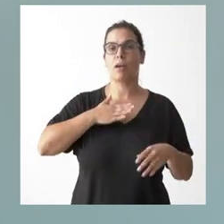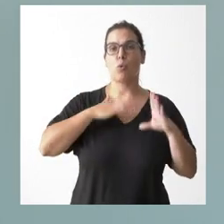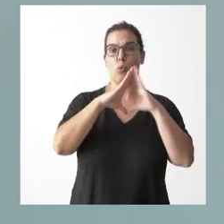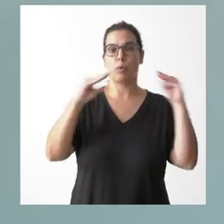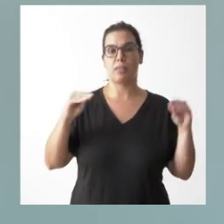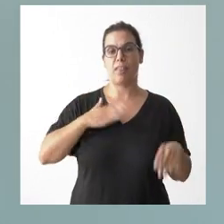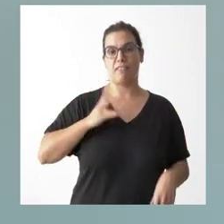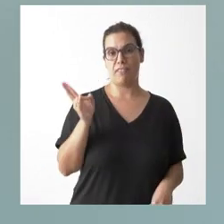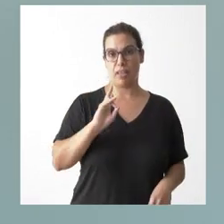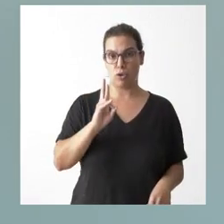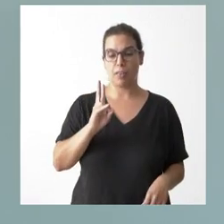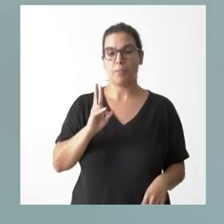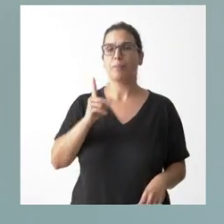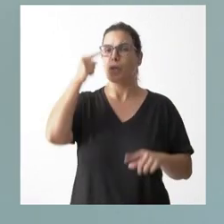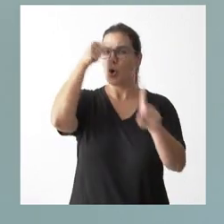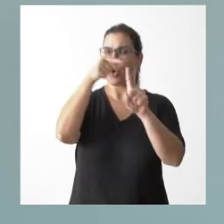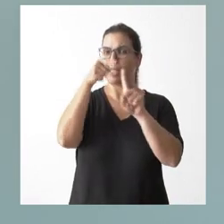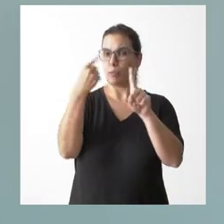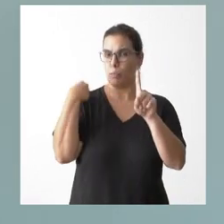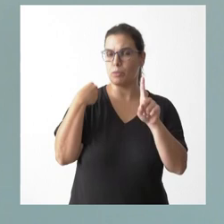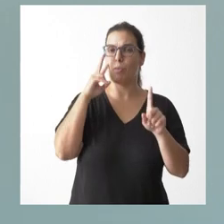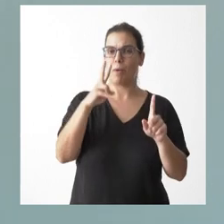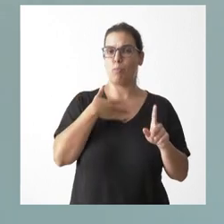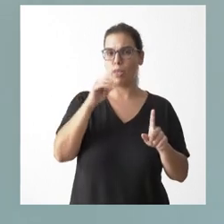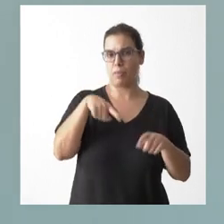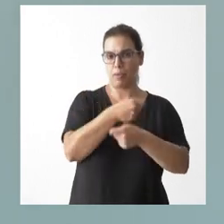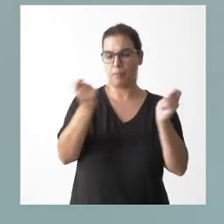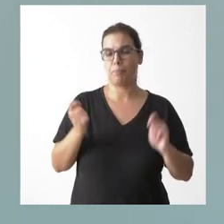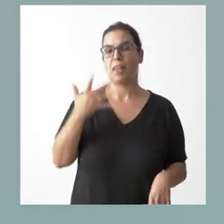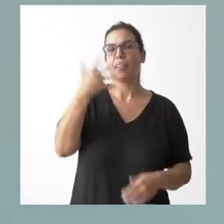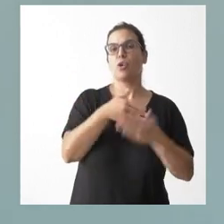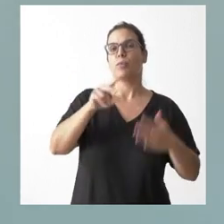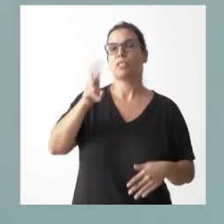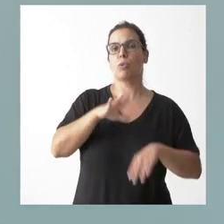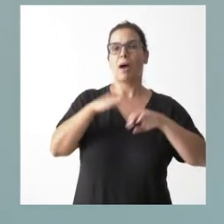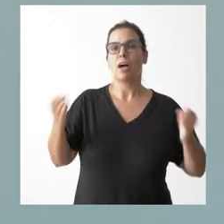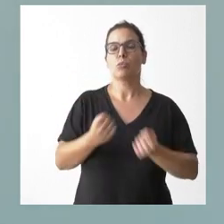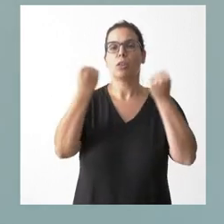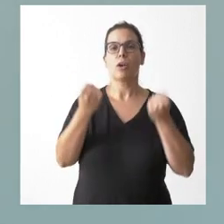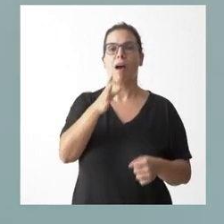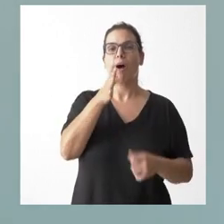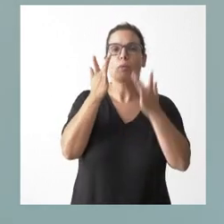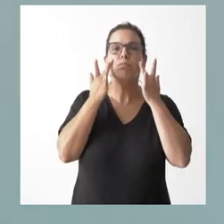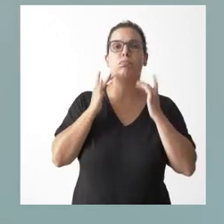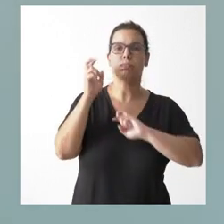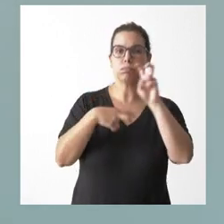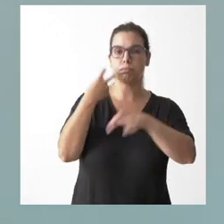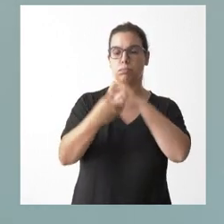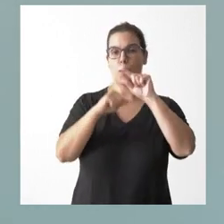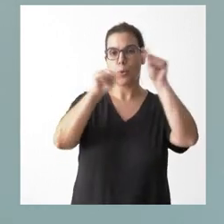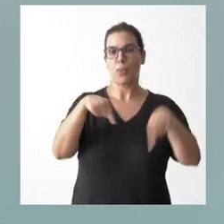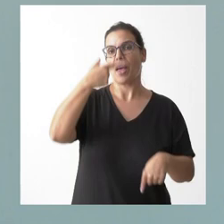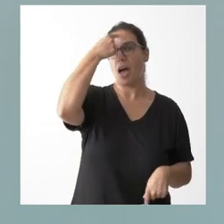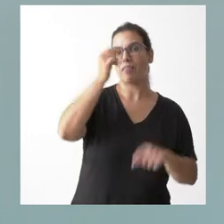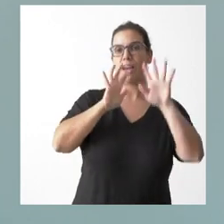de Valladolid. Tienen ustedes los objetivos de la misma. 5 millones de euros para actuaciones de depuración de aguas en las provincias de Ávila,